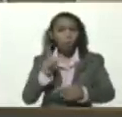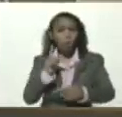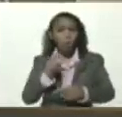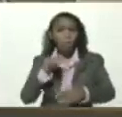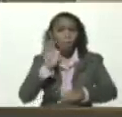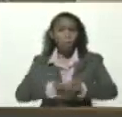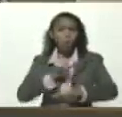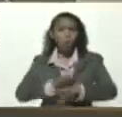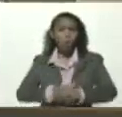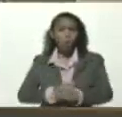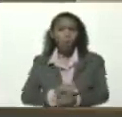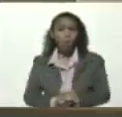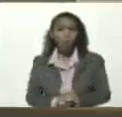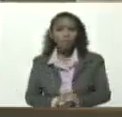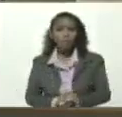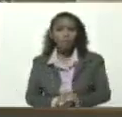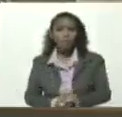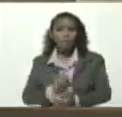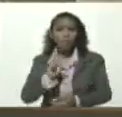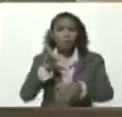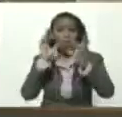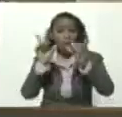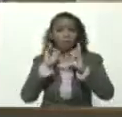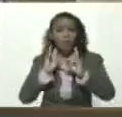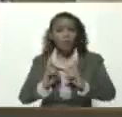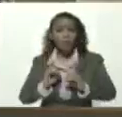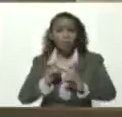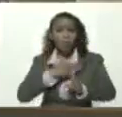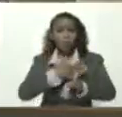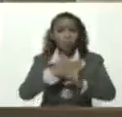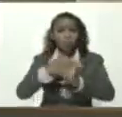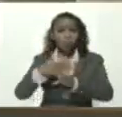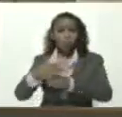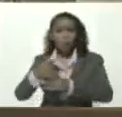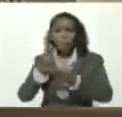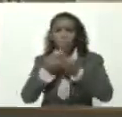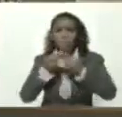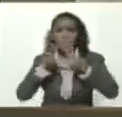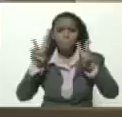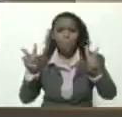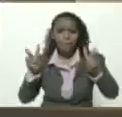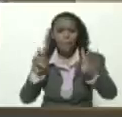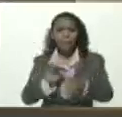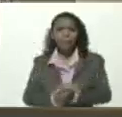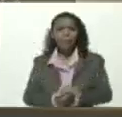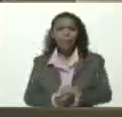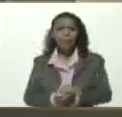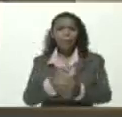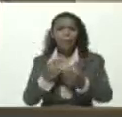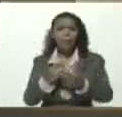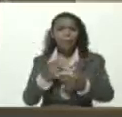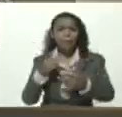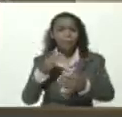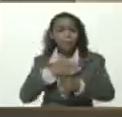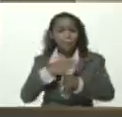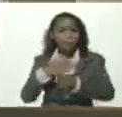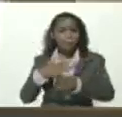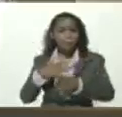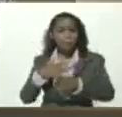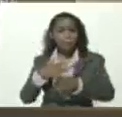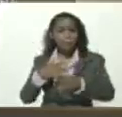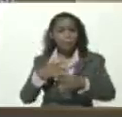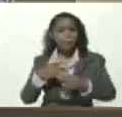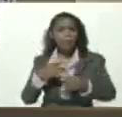propósito y una decisión de convivencia pacífica, de la paz, la convivencia y